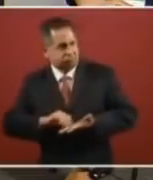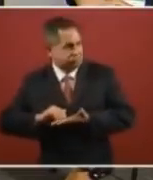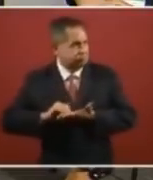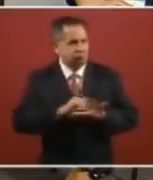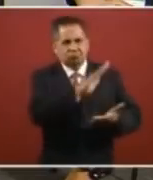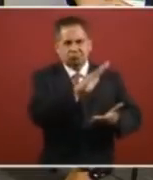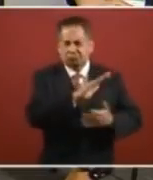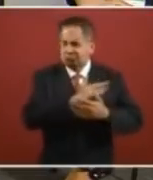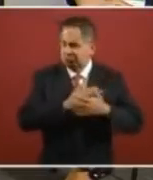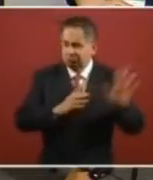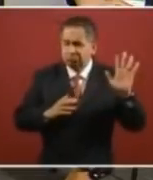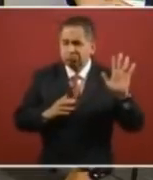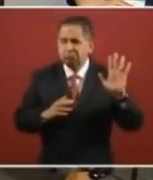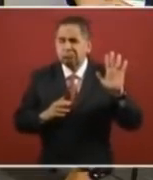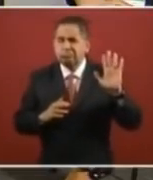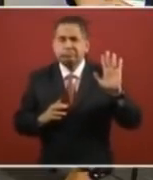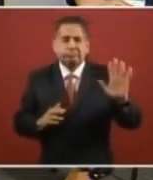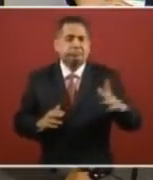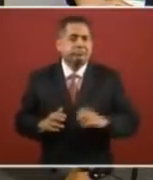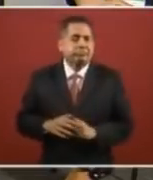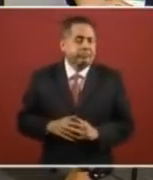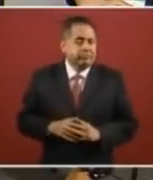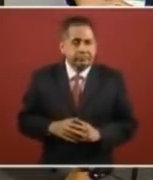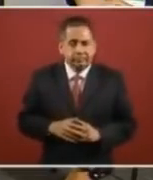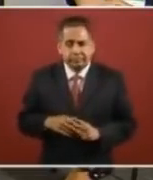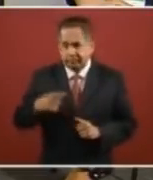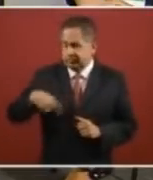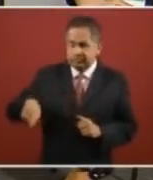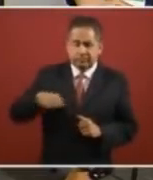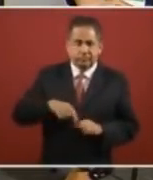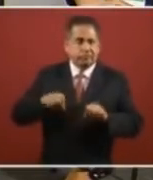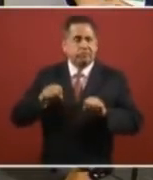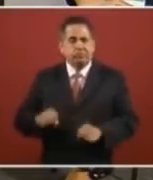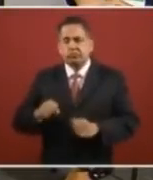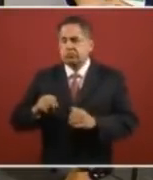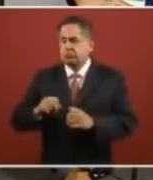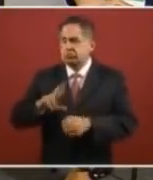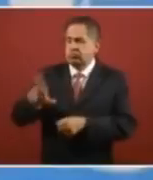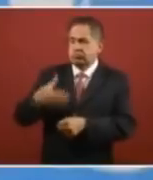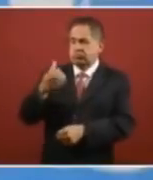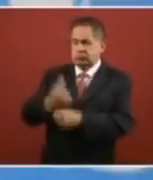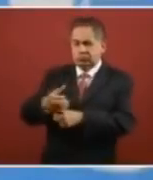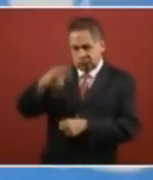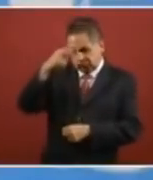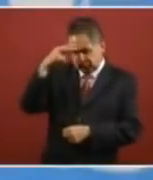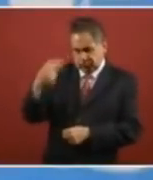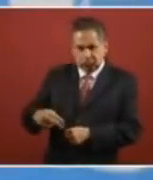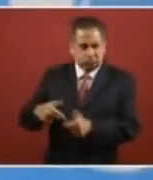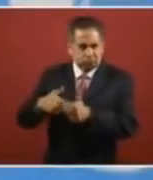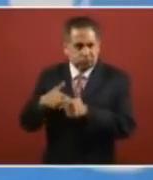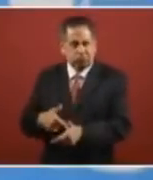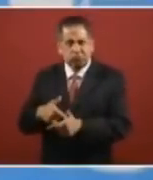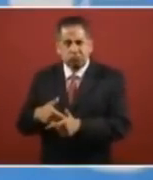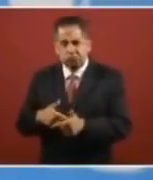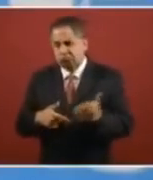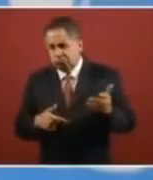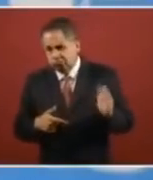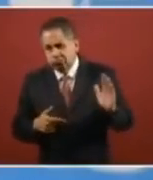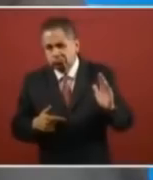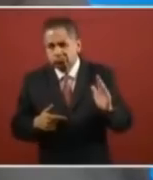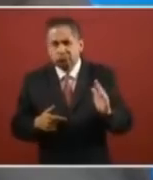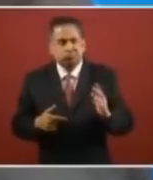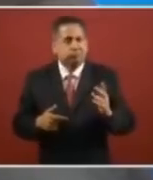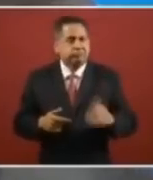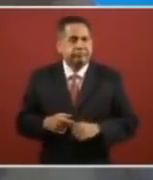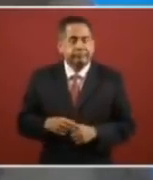país y se restauró nuestra república.